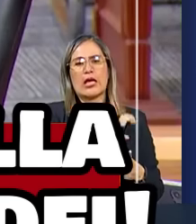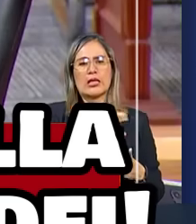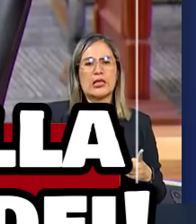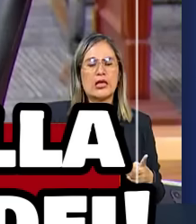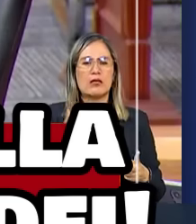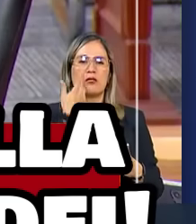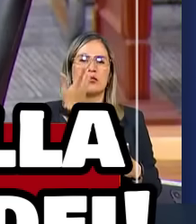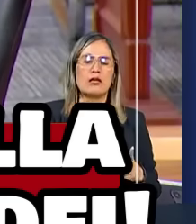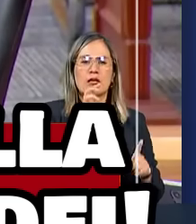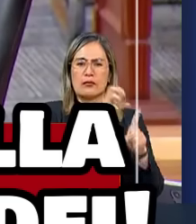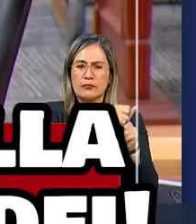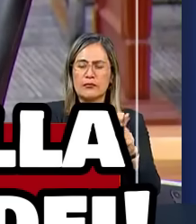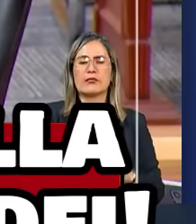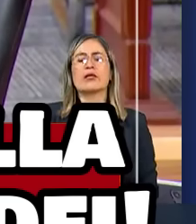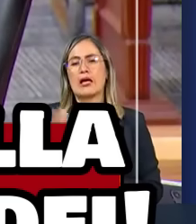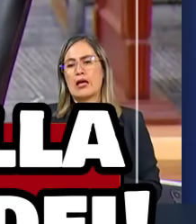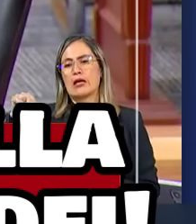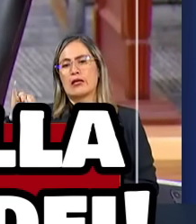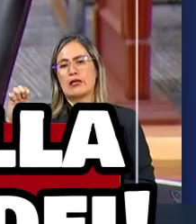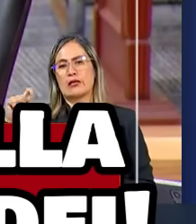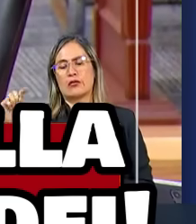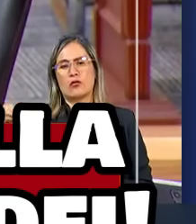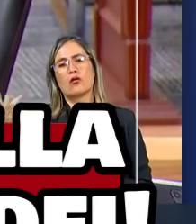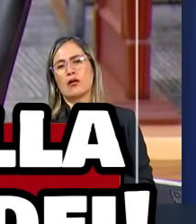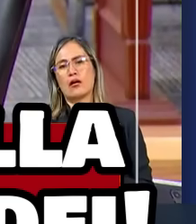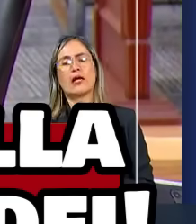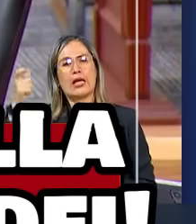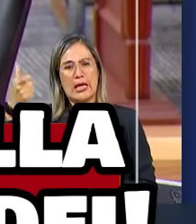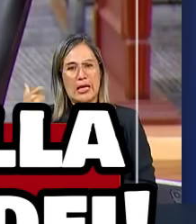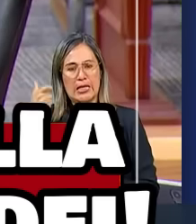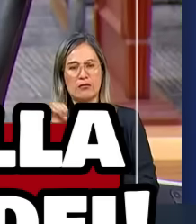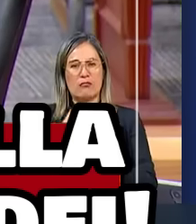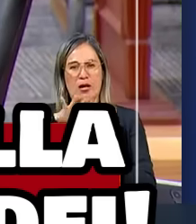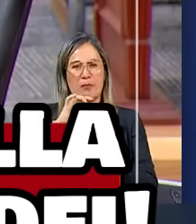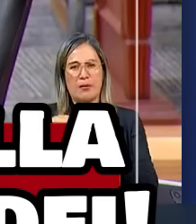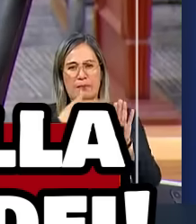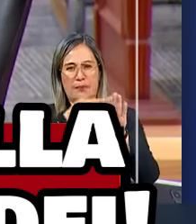y que incluso han sido manifiestas por Nieto Castillo a través de su cuenta en la red social X.